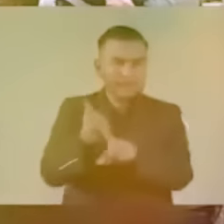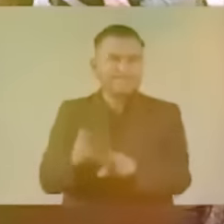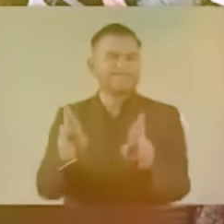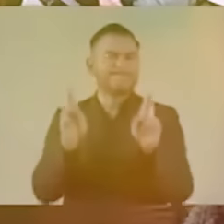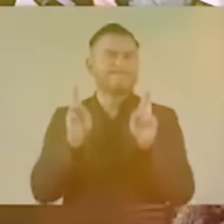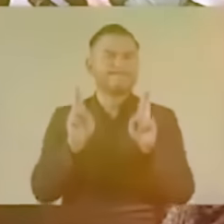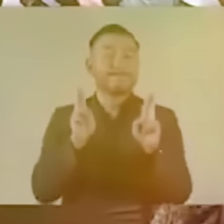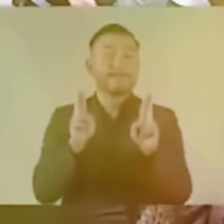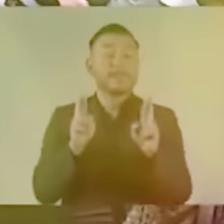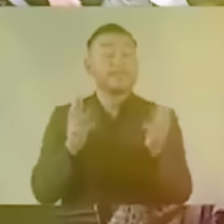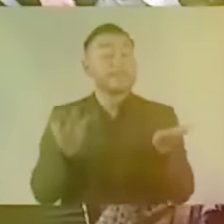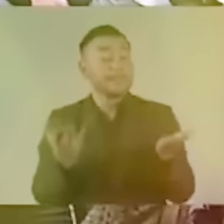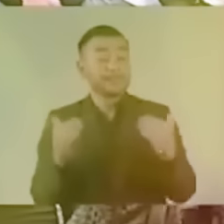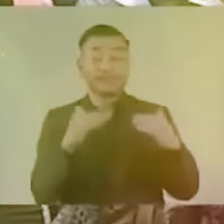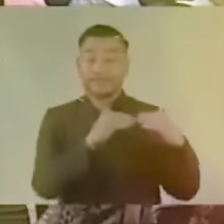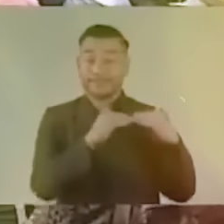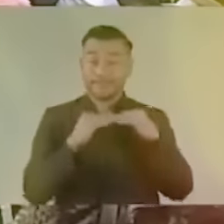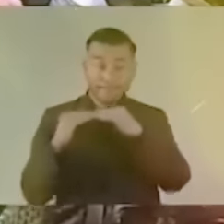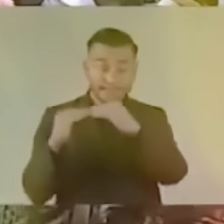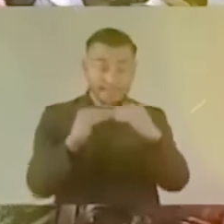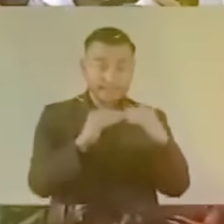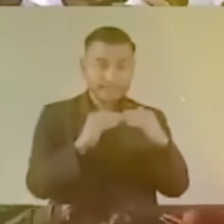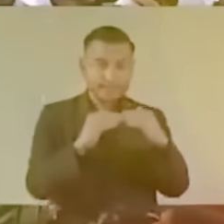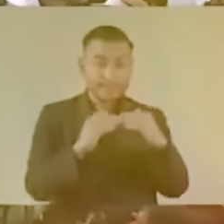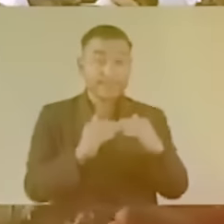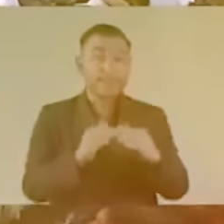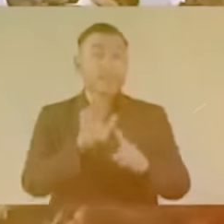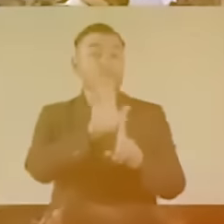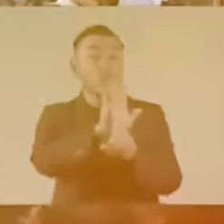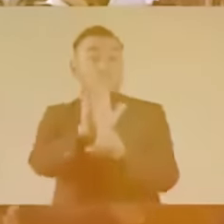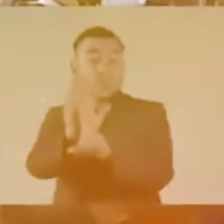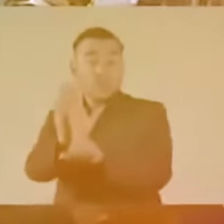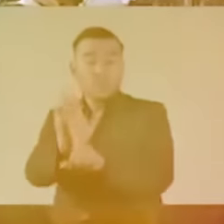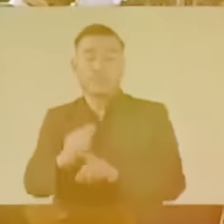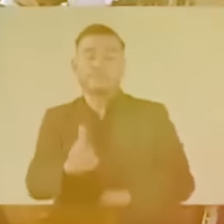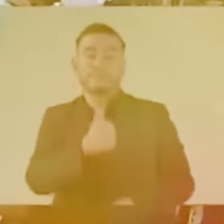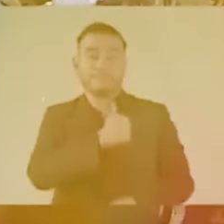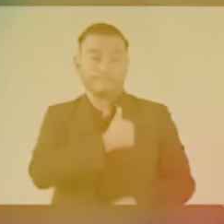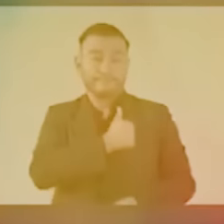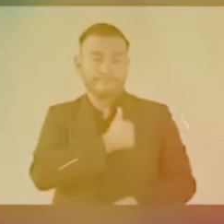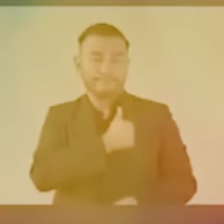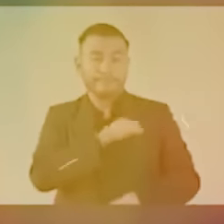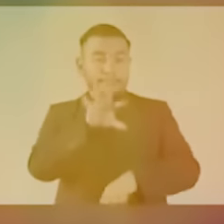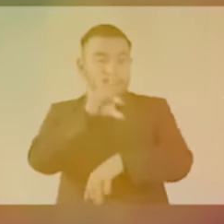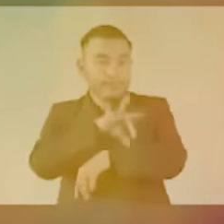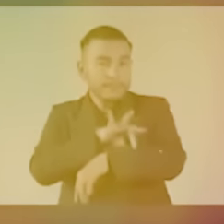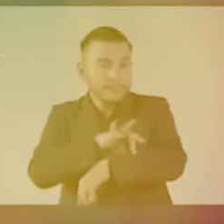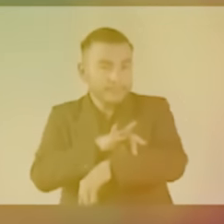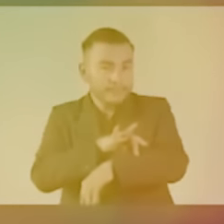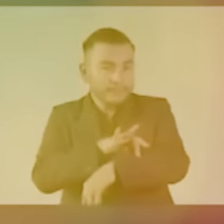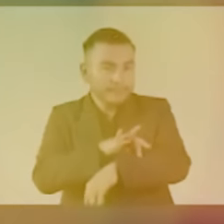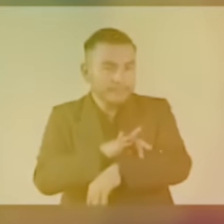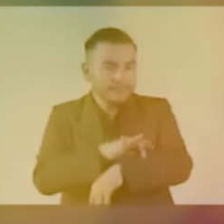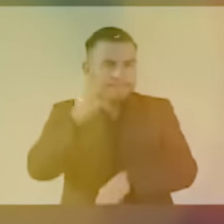Pero también tenemos que asumir cada uno de nosotros nuestra responsabilidad. Cada uno de nosotros tiene